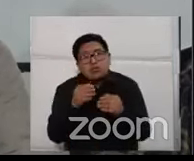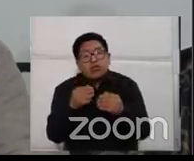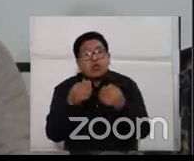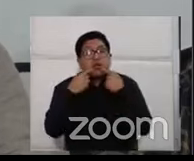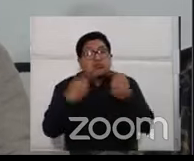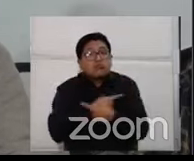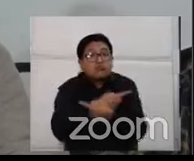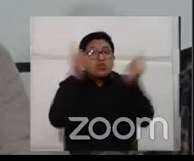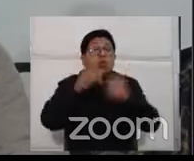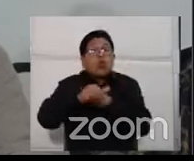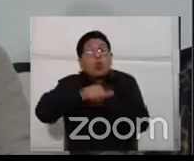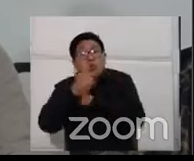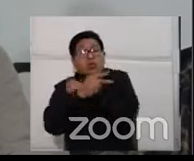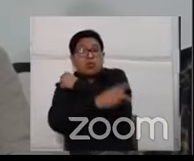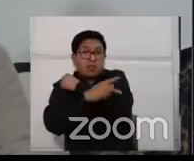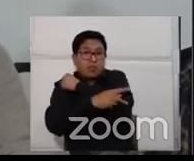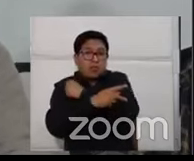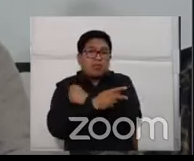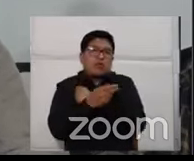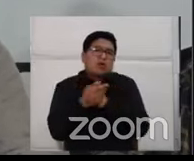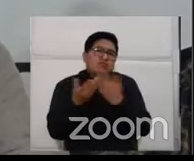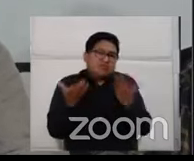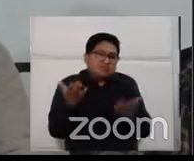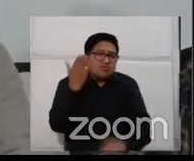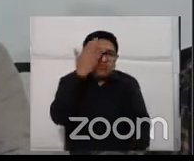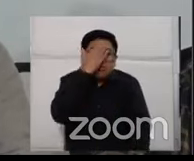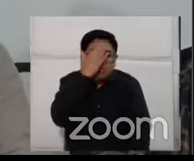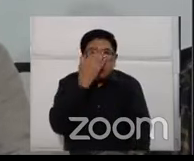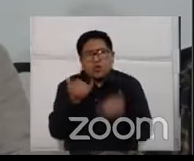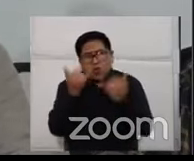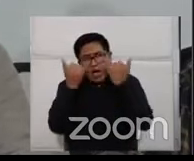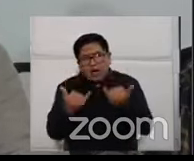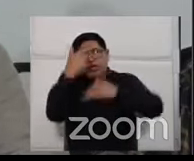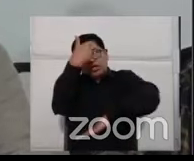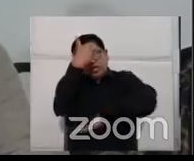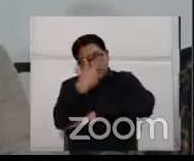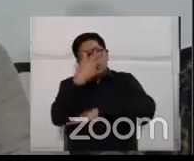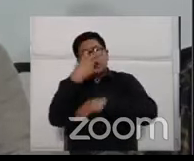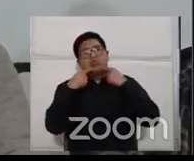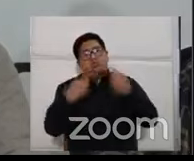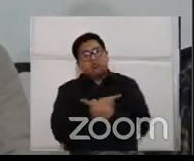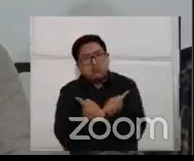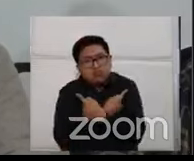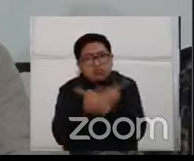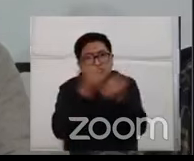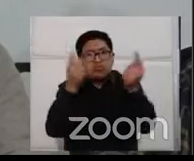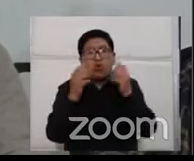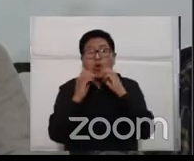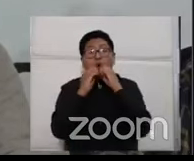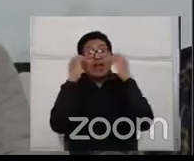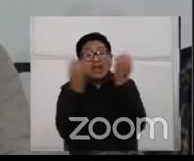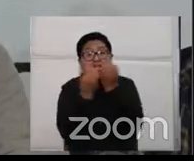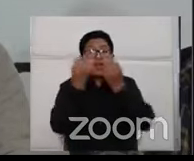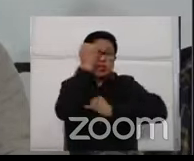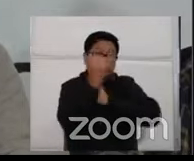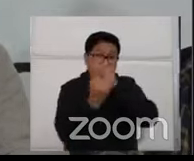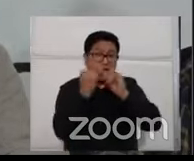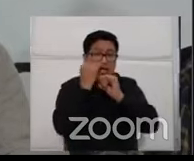países y quisiera hablarles frente frente a las programa de salas soy de organizaciones internacionales